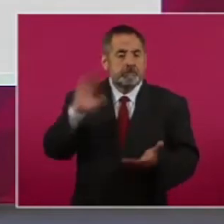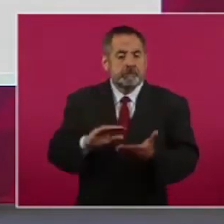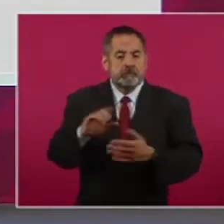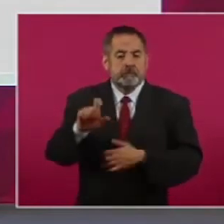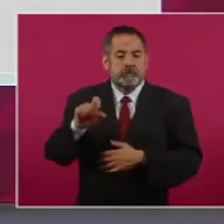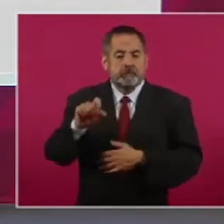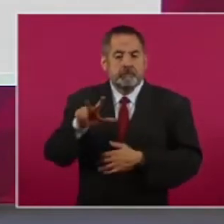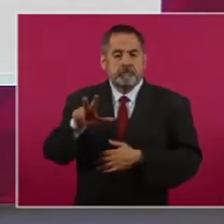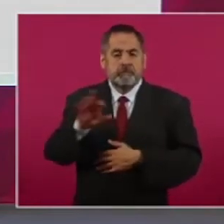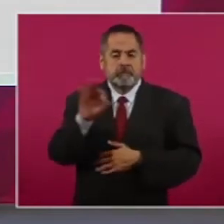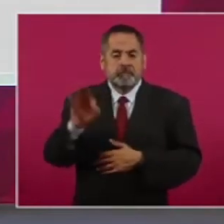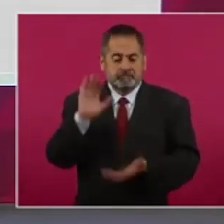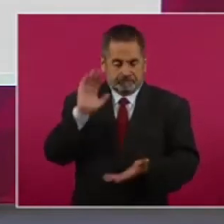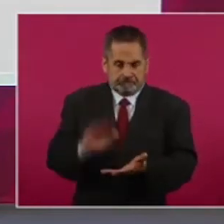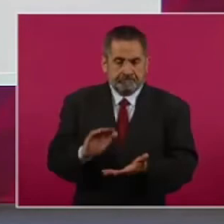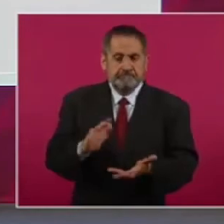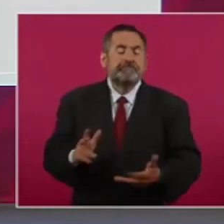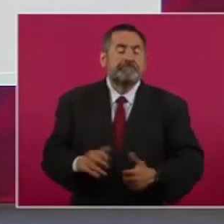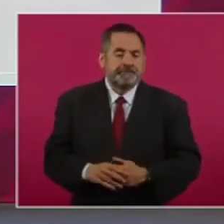28% menos.